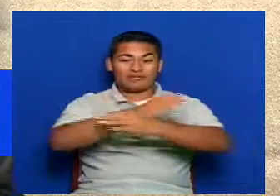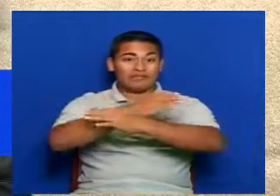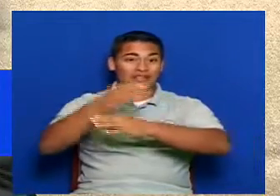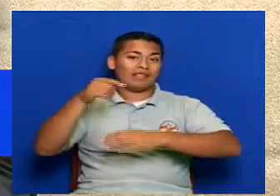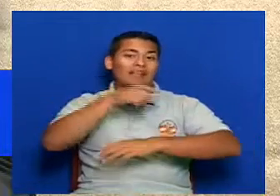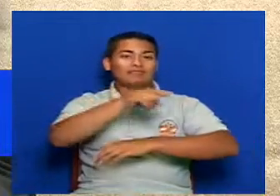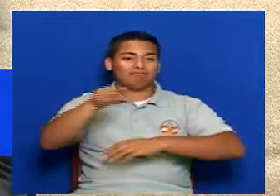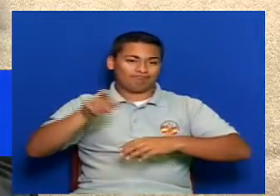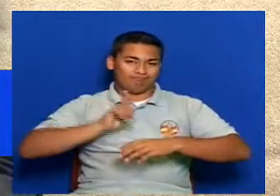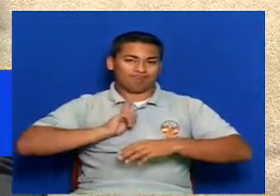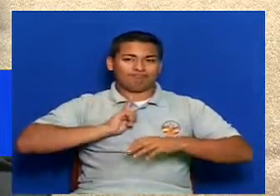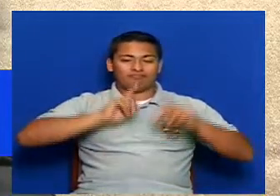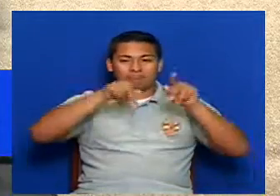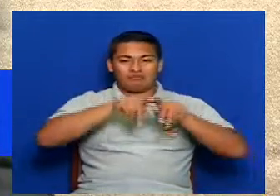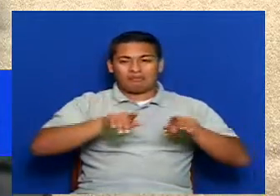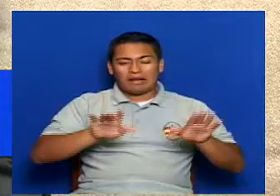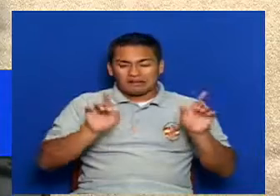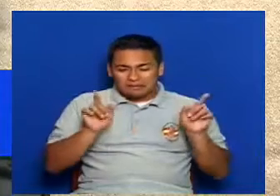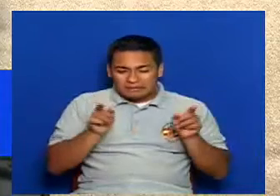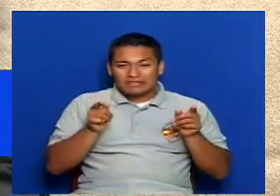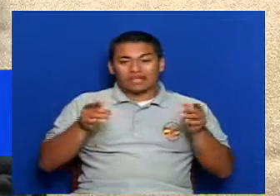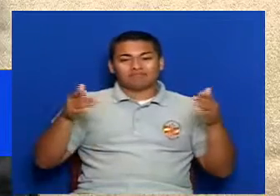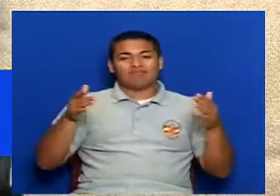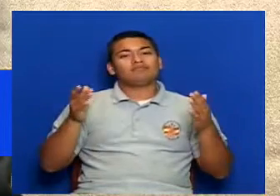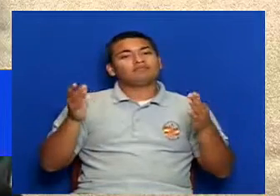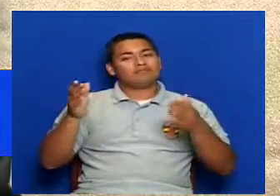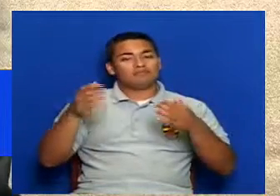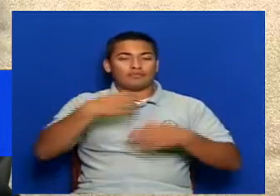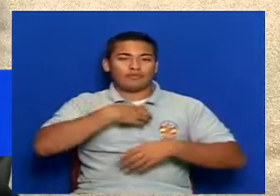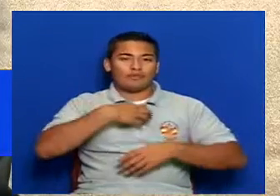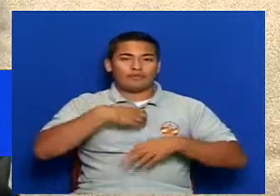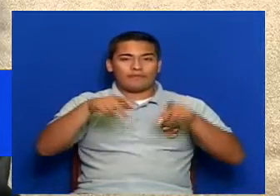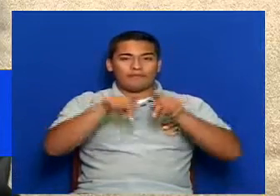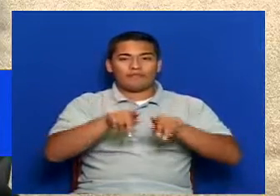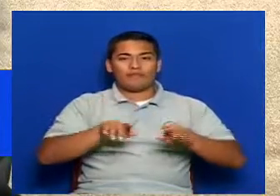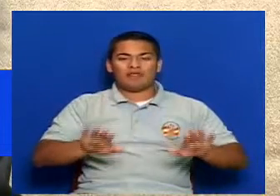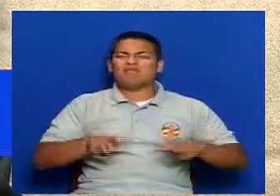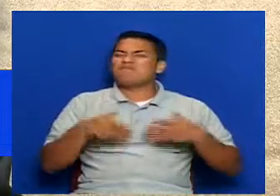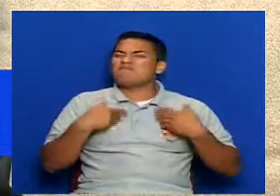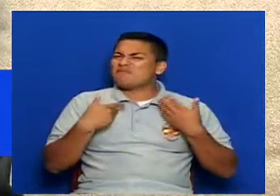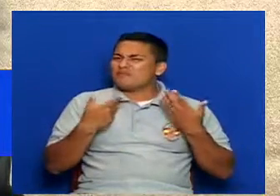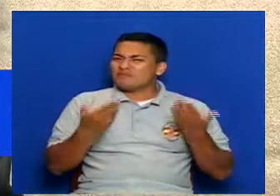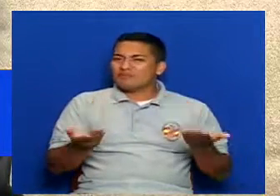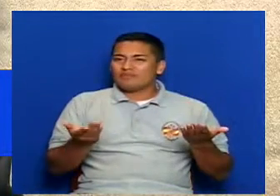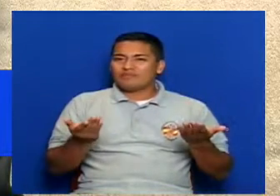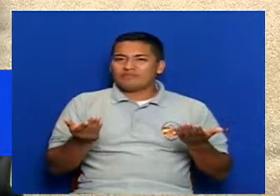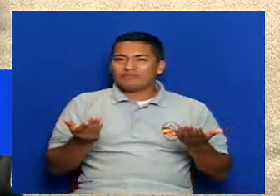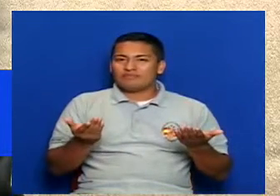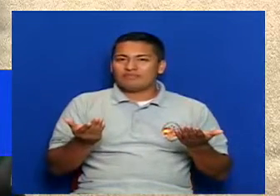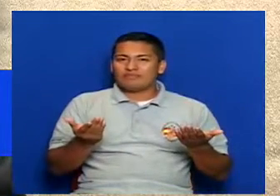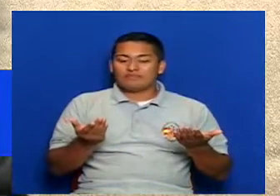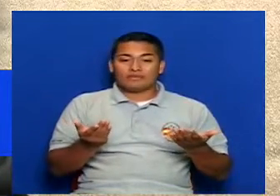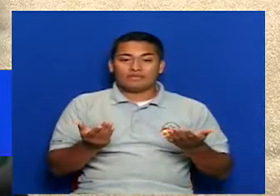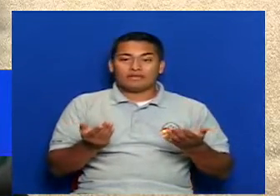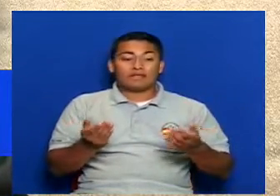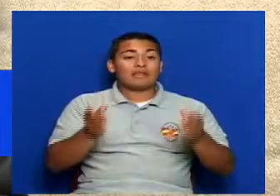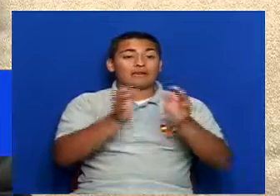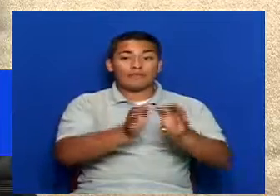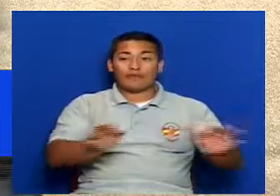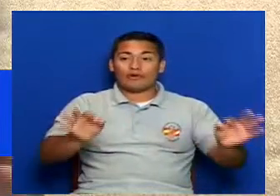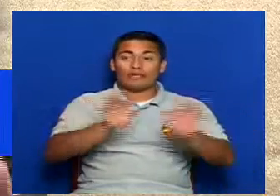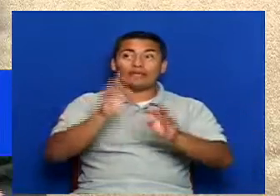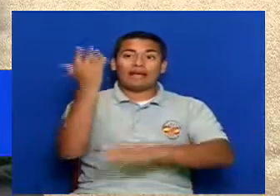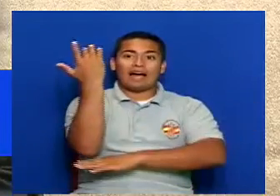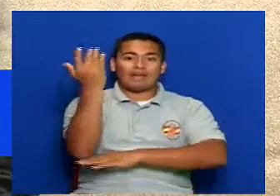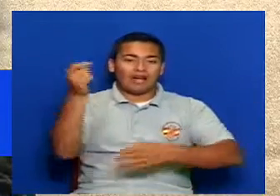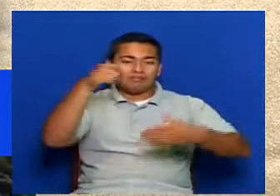en algunos casos pequeños otros casos más grandes de repoblación de plantas importante en el